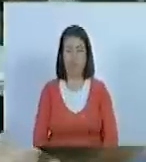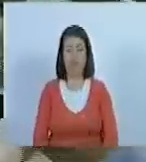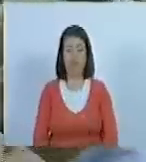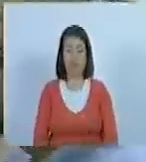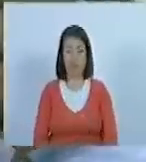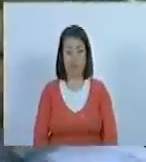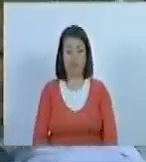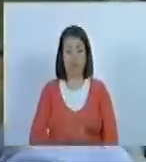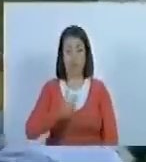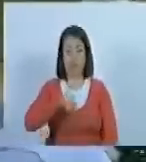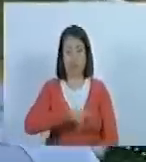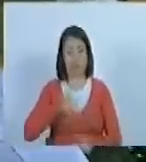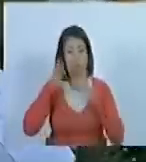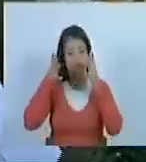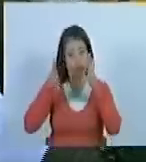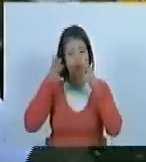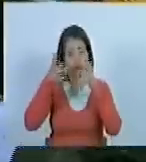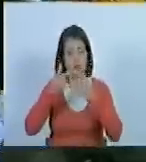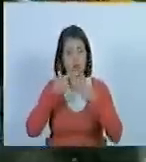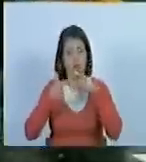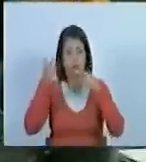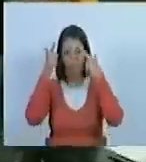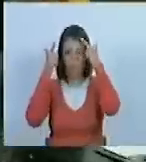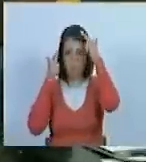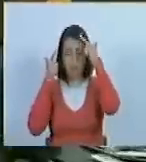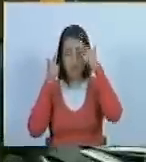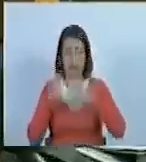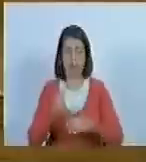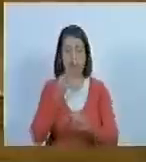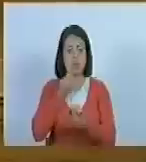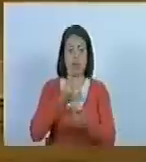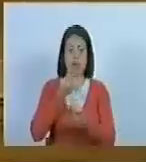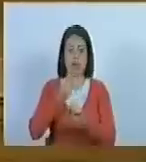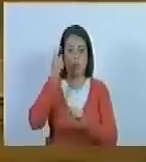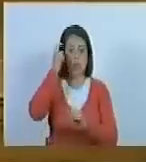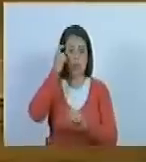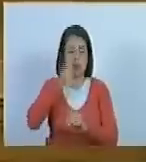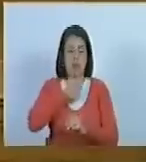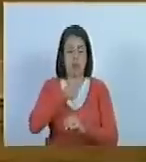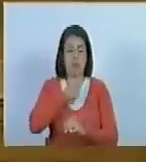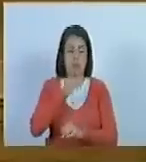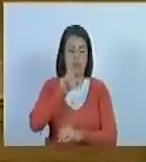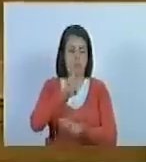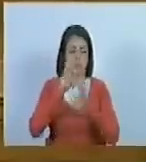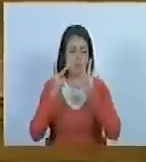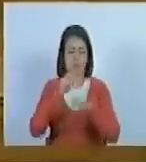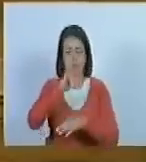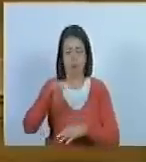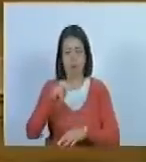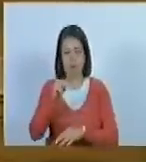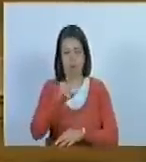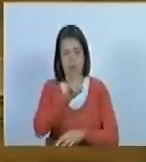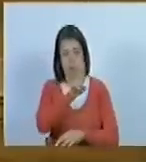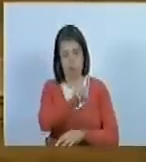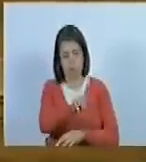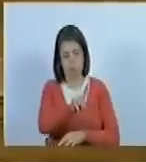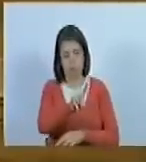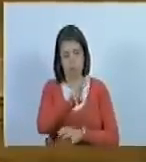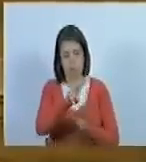esas armas que nos recomendó el comandante Chávez en su discurso del Día del Periodista del 27 de junio del